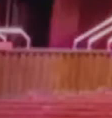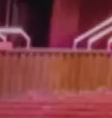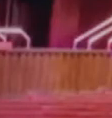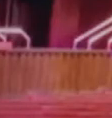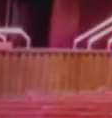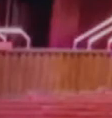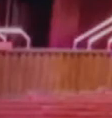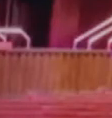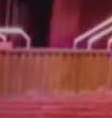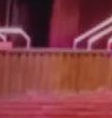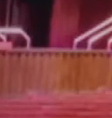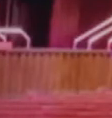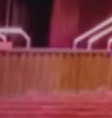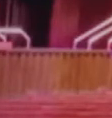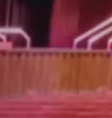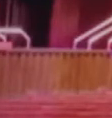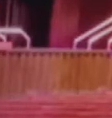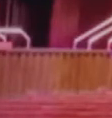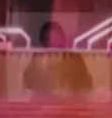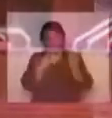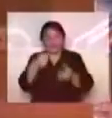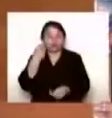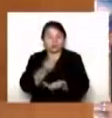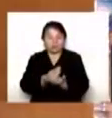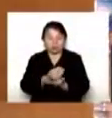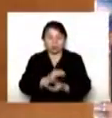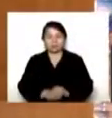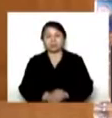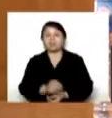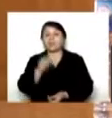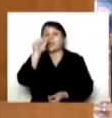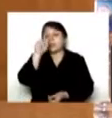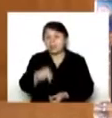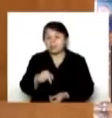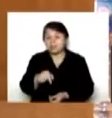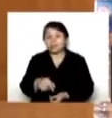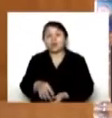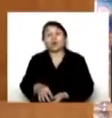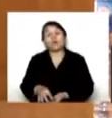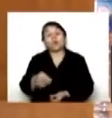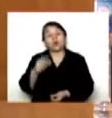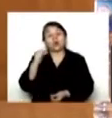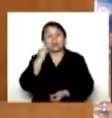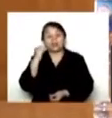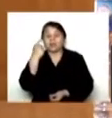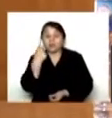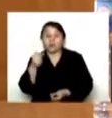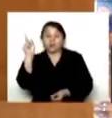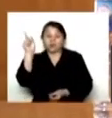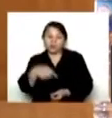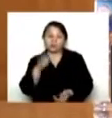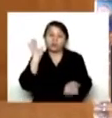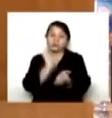mil de los que son rutas y lo explicaban así ese 41% que hemos logrado incrementar implican una cifra